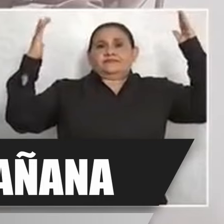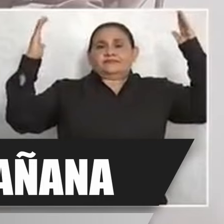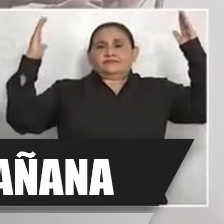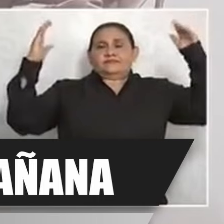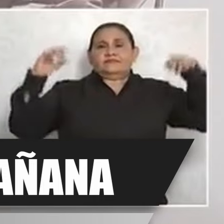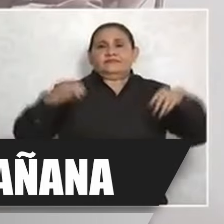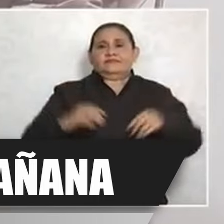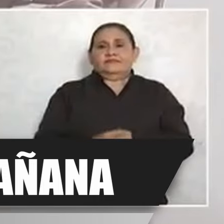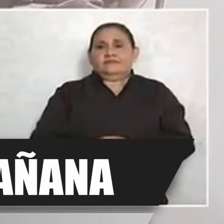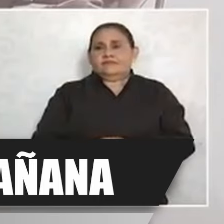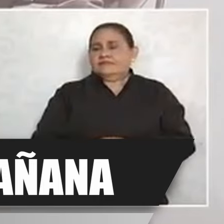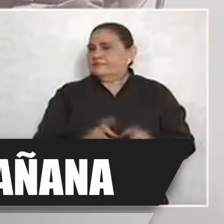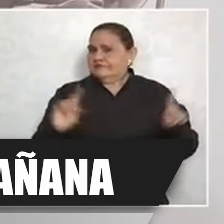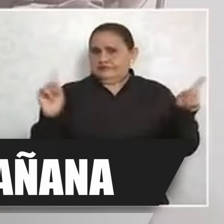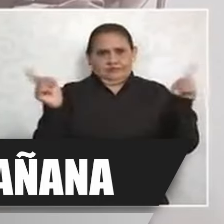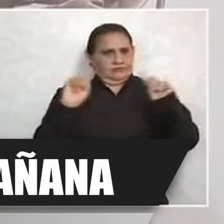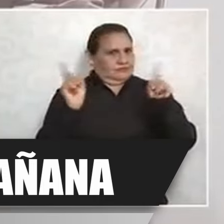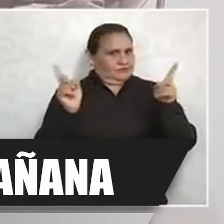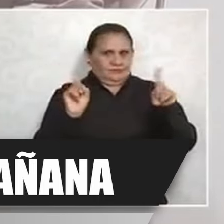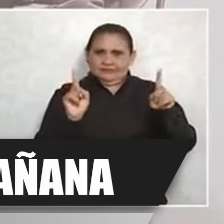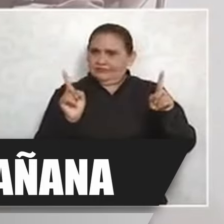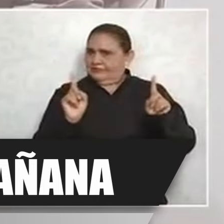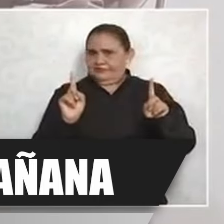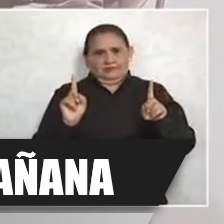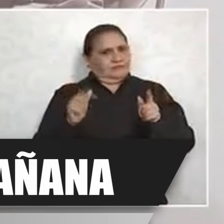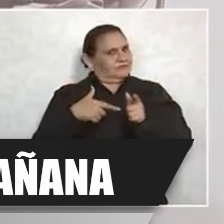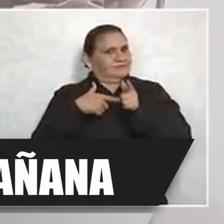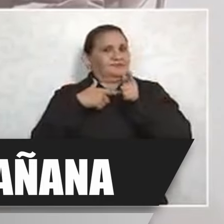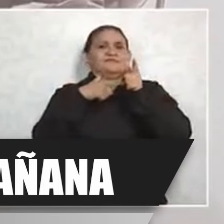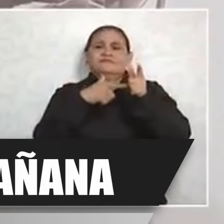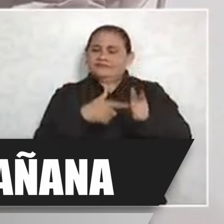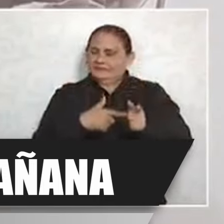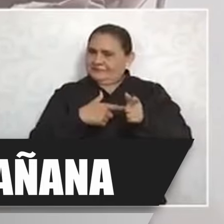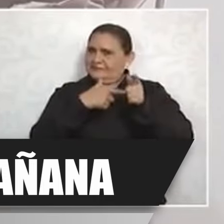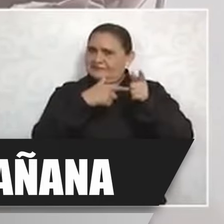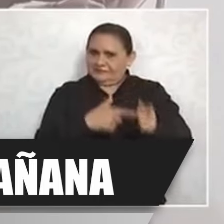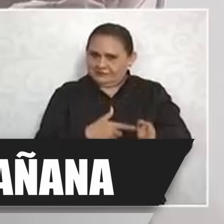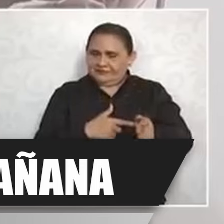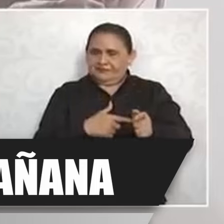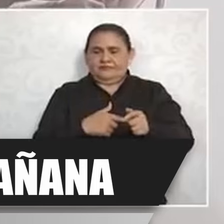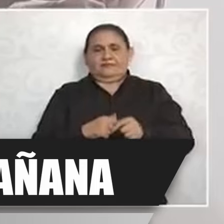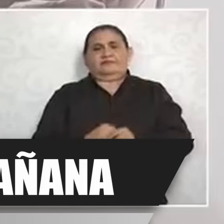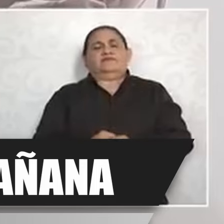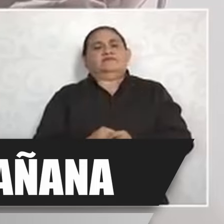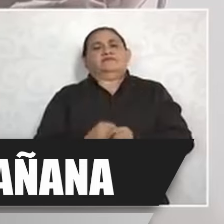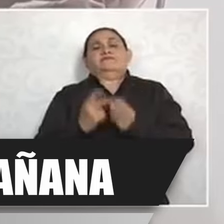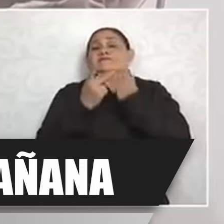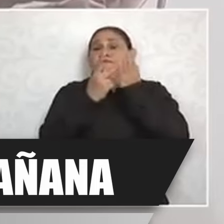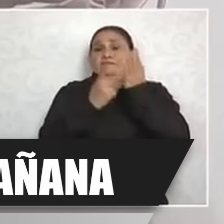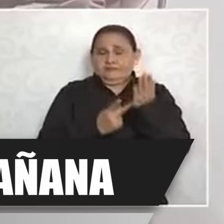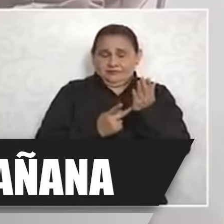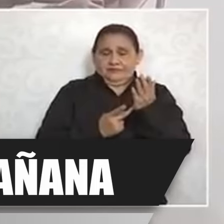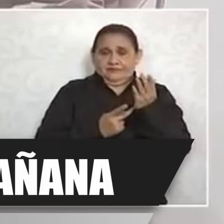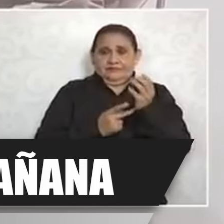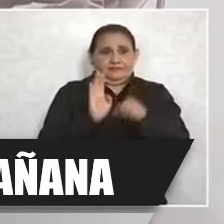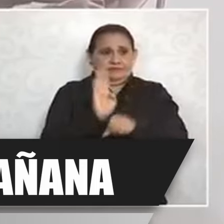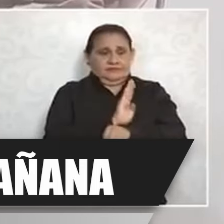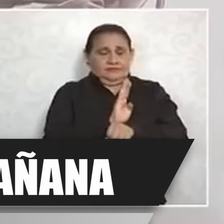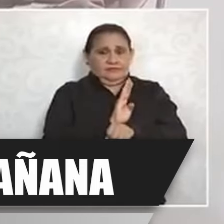Y no nos vamos a quedar ahí, vamos por más programas del bienestar. Ya lo